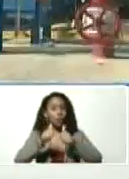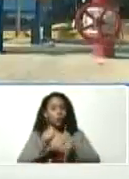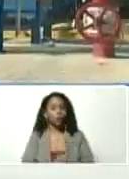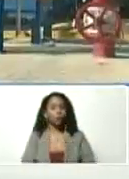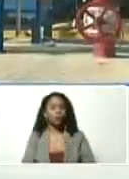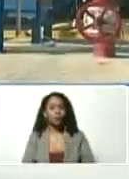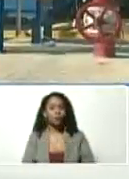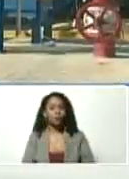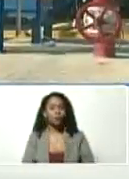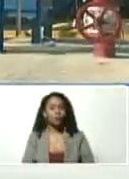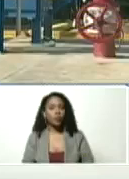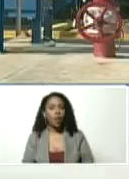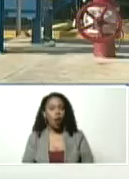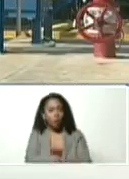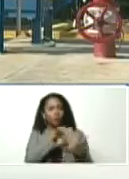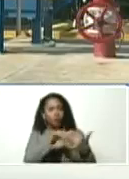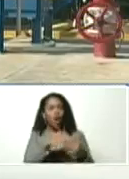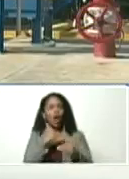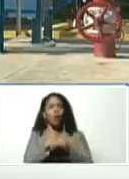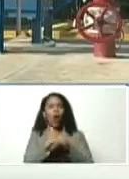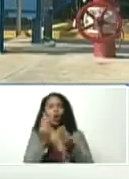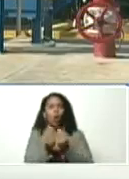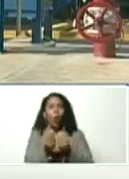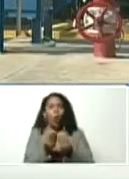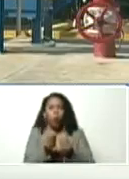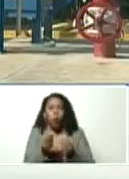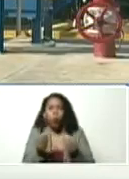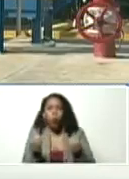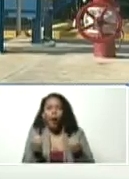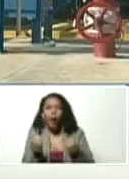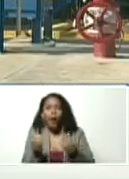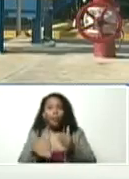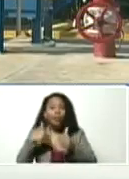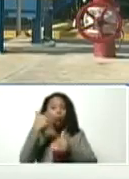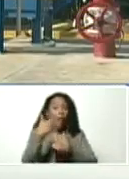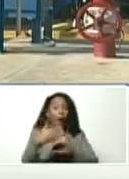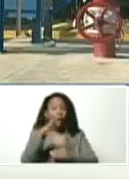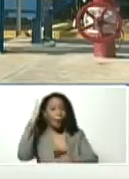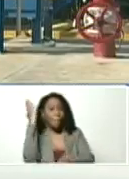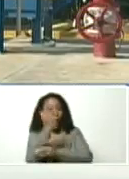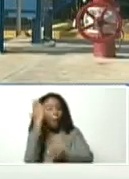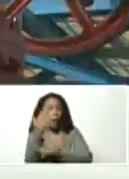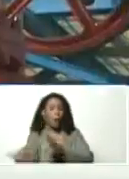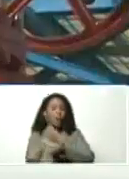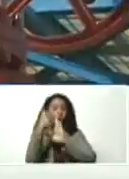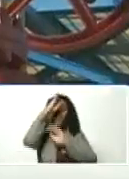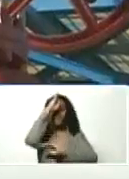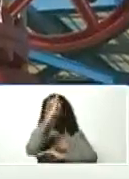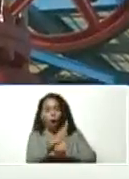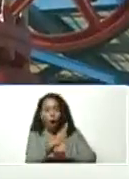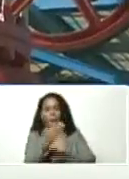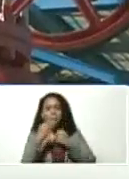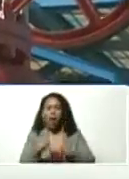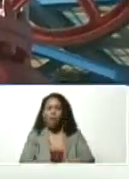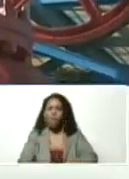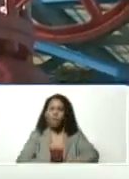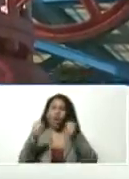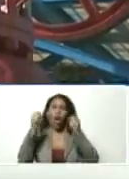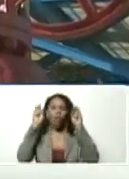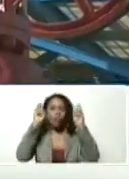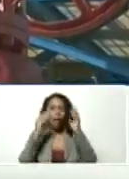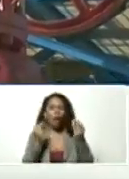como una guerra de ablandamiento, y luego vinieron las sanciones directas para destruir el aparato